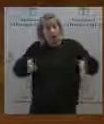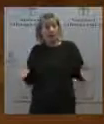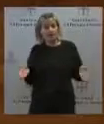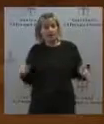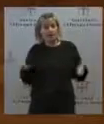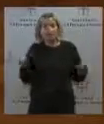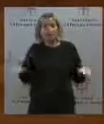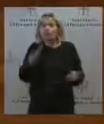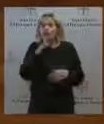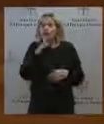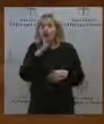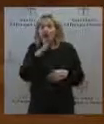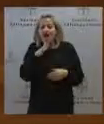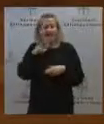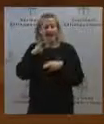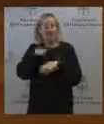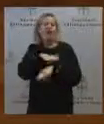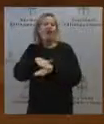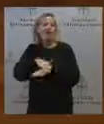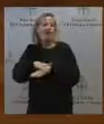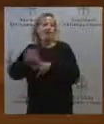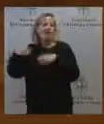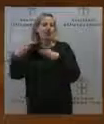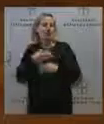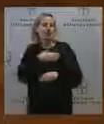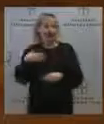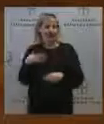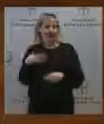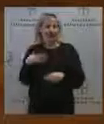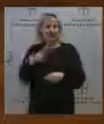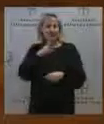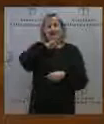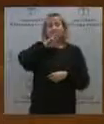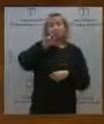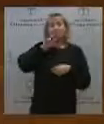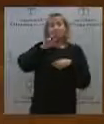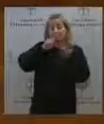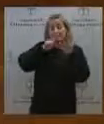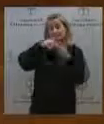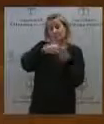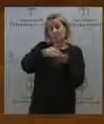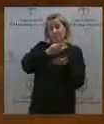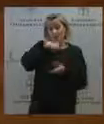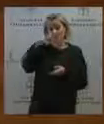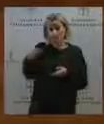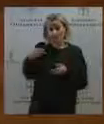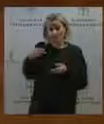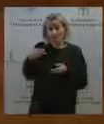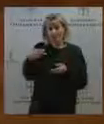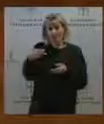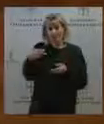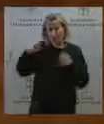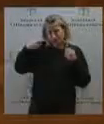No contentos con haber derrochado 136 millones de euros, ¿qué nos propone el Gobierno para 2022? ¿Revisar la efectividad de las políticas de